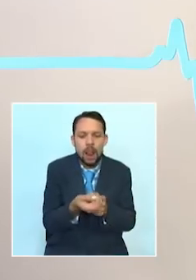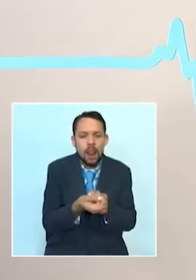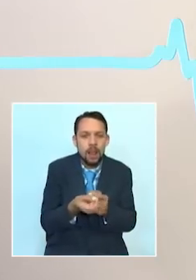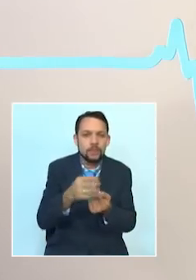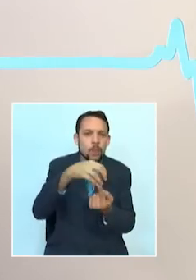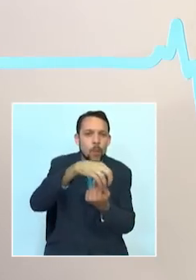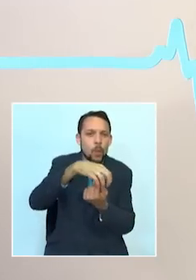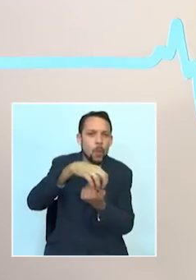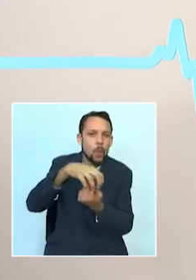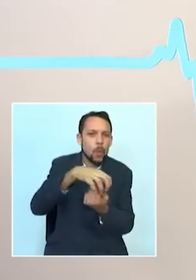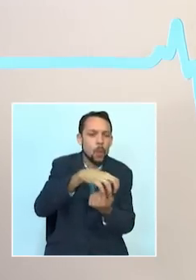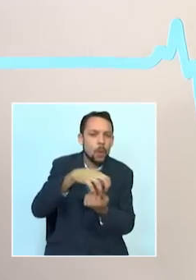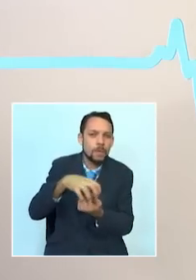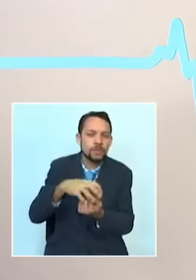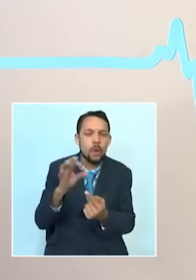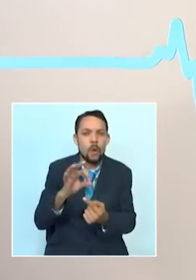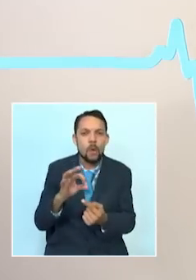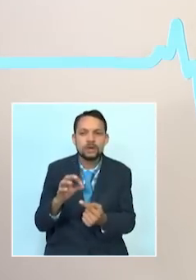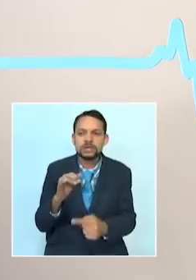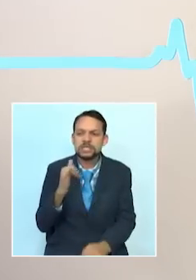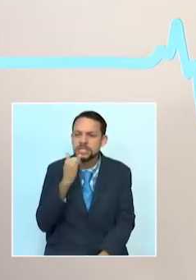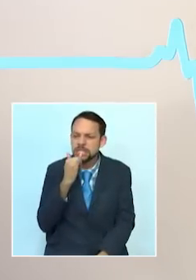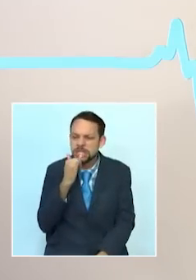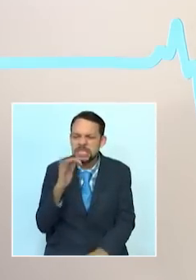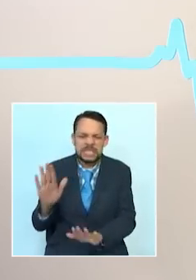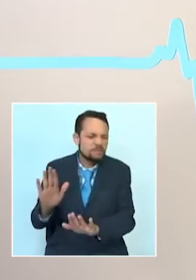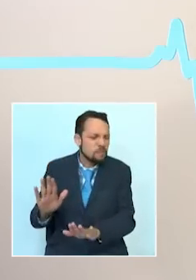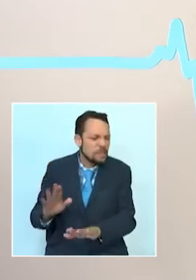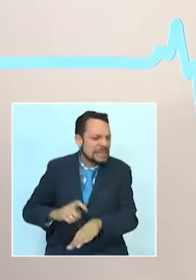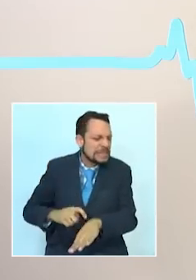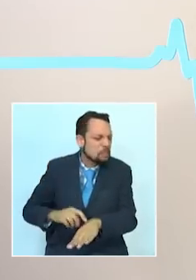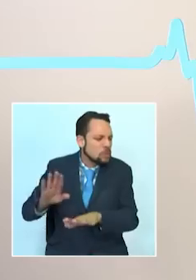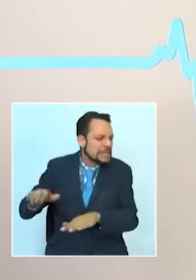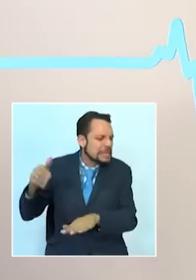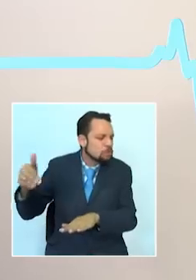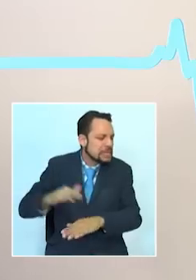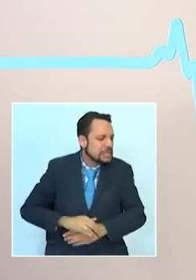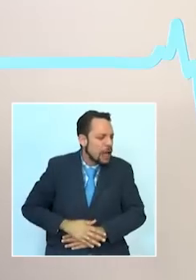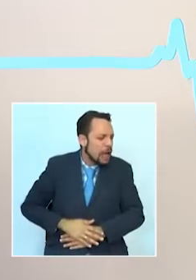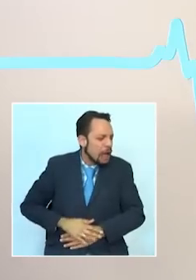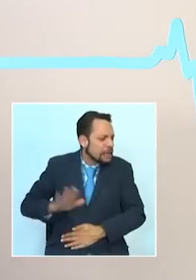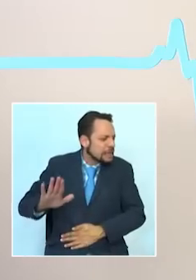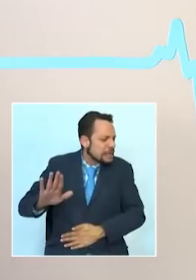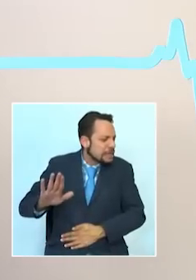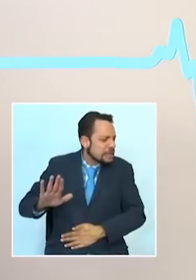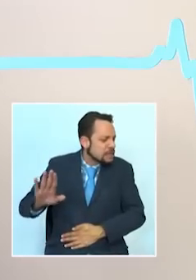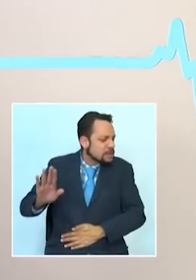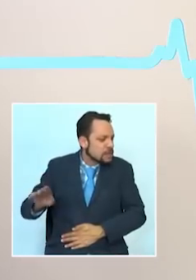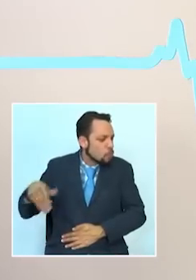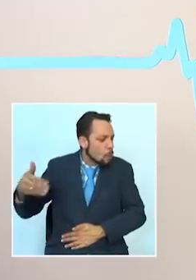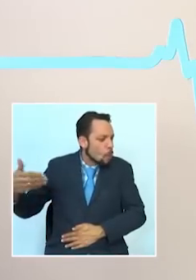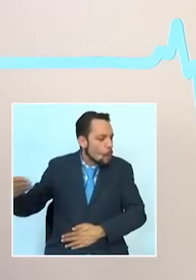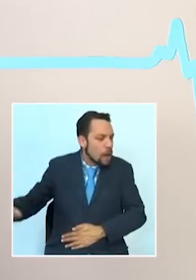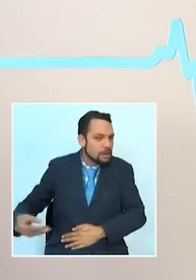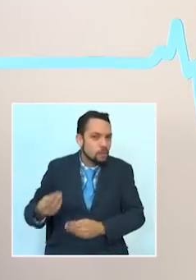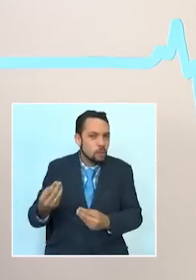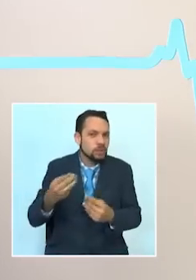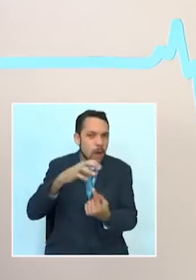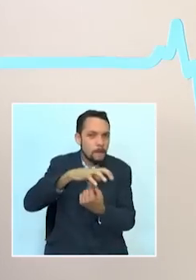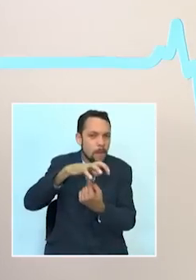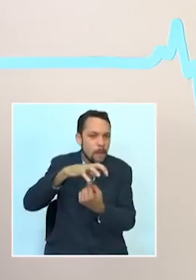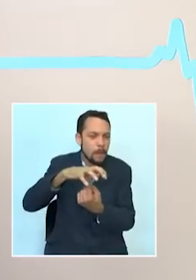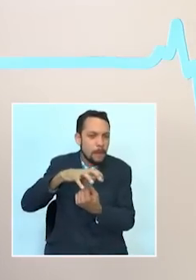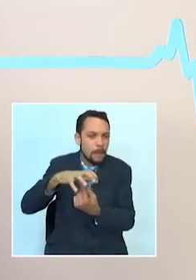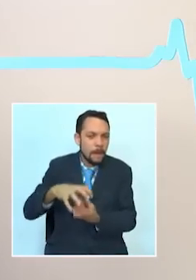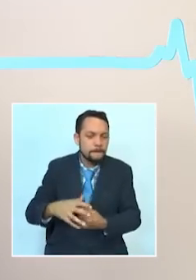eso se se aguanta las ganas de ir a hacer chichí entonces cuando usted menos piensa está un mundo de bacterias recolectando ahí que